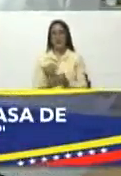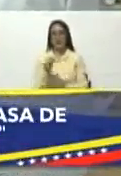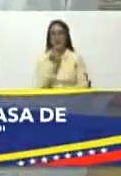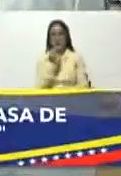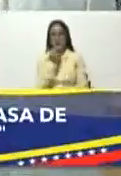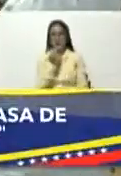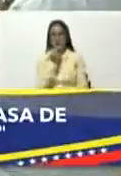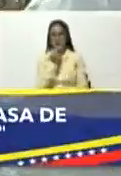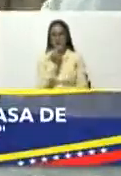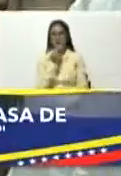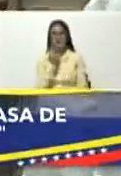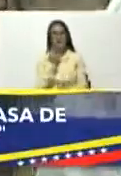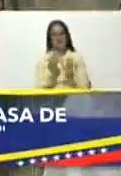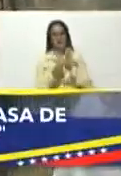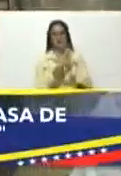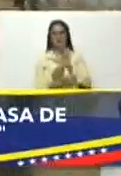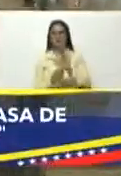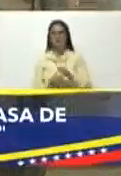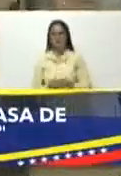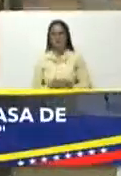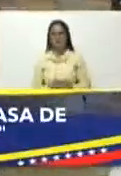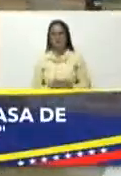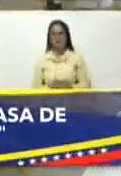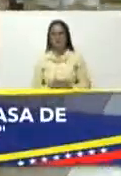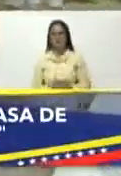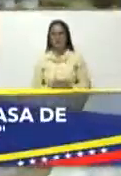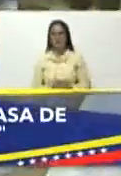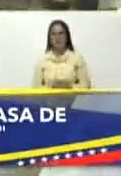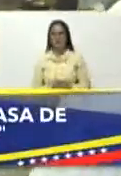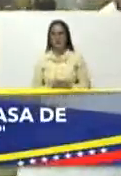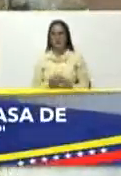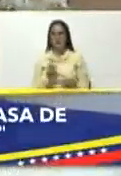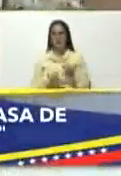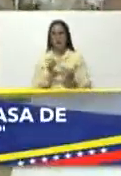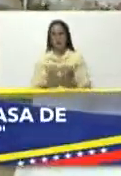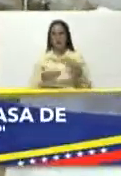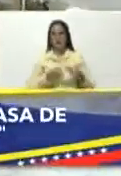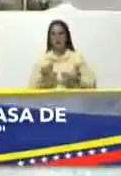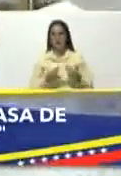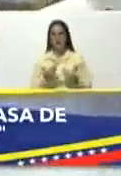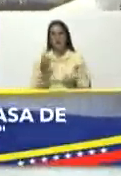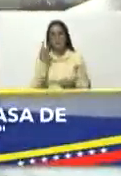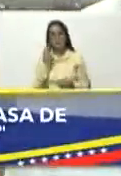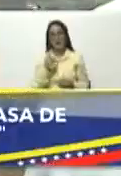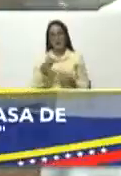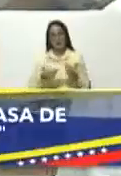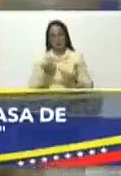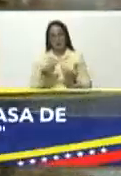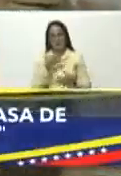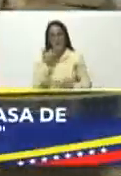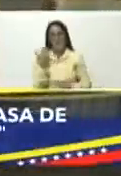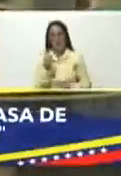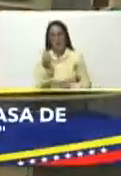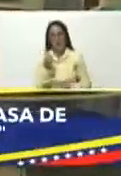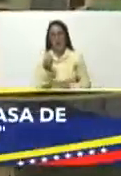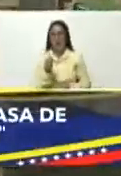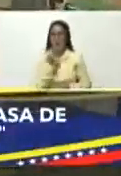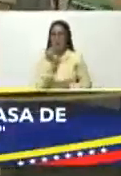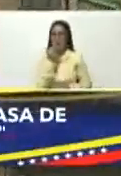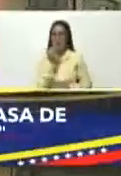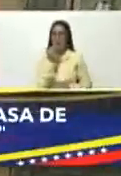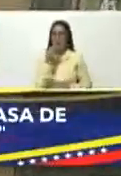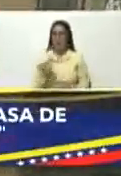Nutrición, que nos tiene una demostración de todo lo que se hace para elaborar los mejores alimentos en